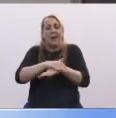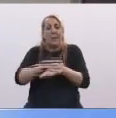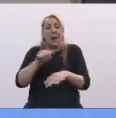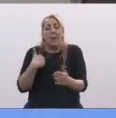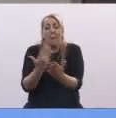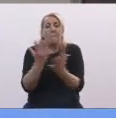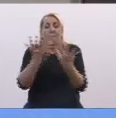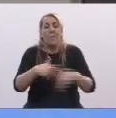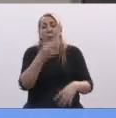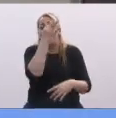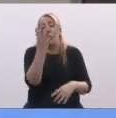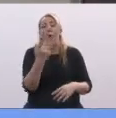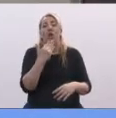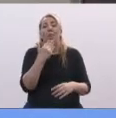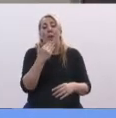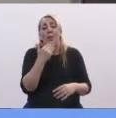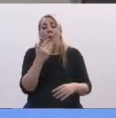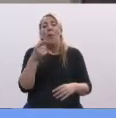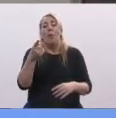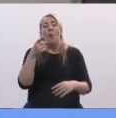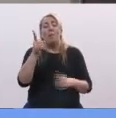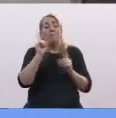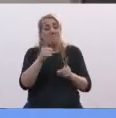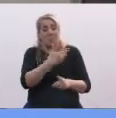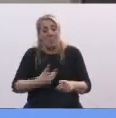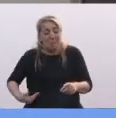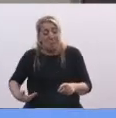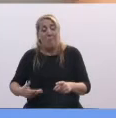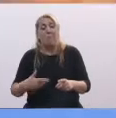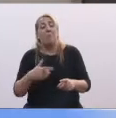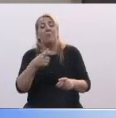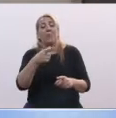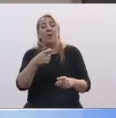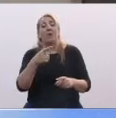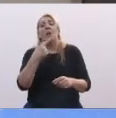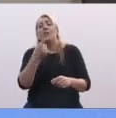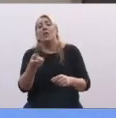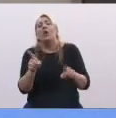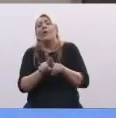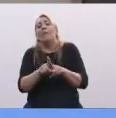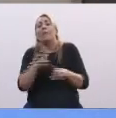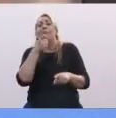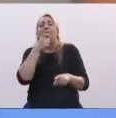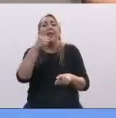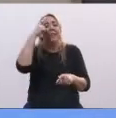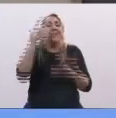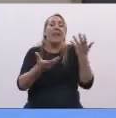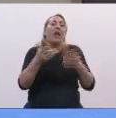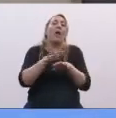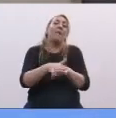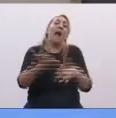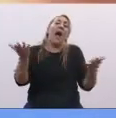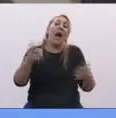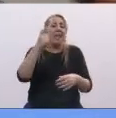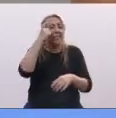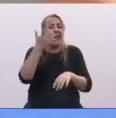que presentamos nosotros el 24 de abril, con el proyecto de ustedes, el de ustedes es como si alguien le dice, mire, le doy 10 kilos de pescado. Ah, con esos 10 kilos de